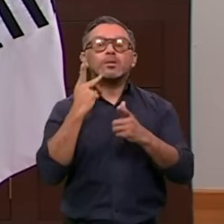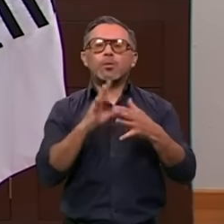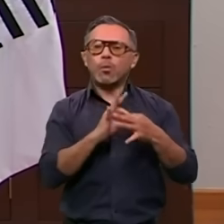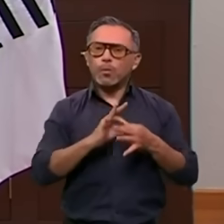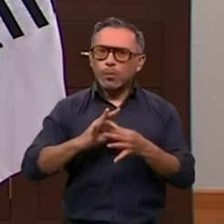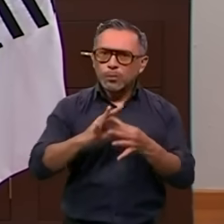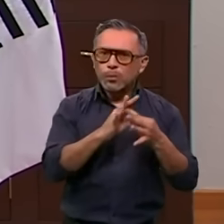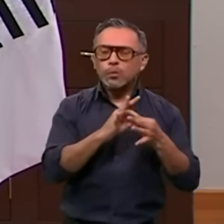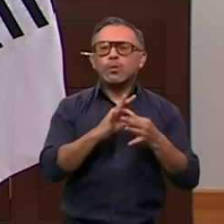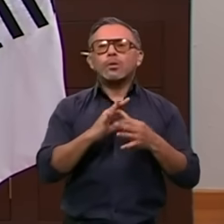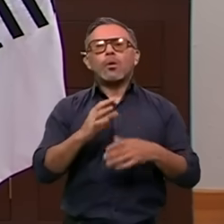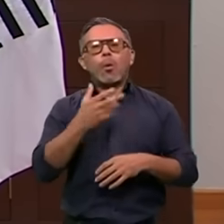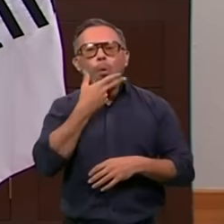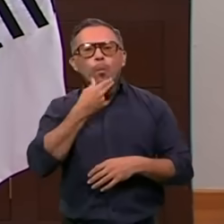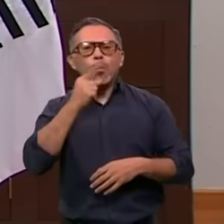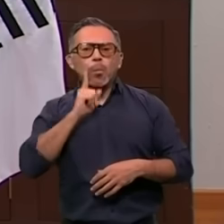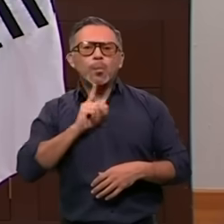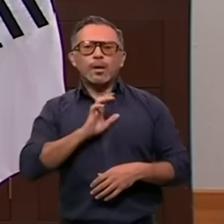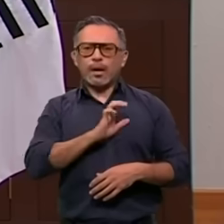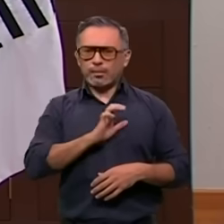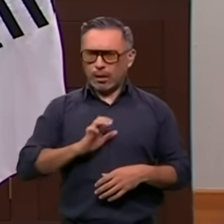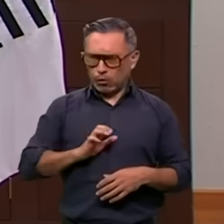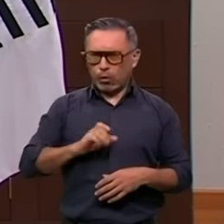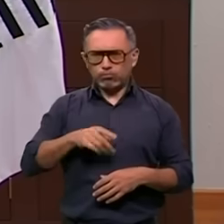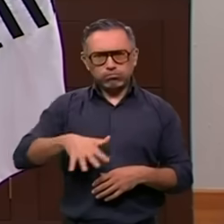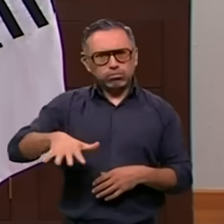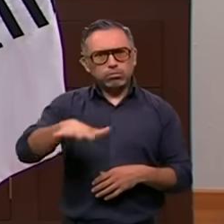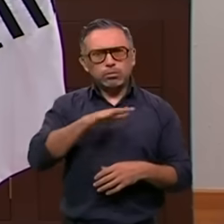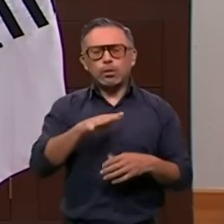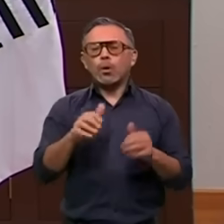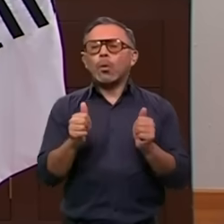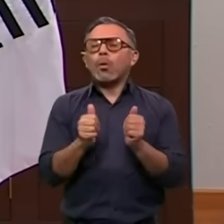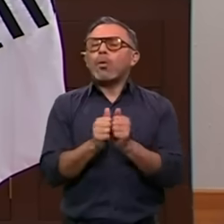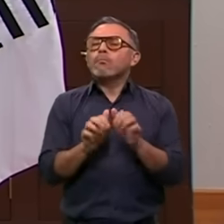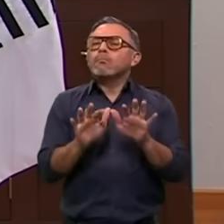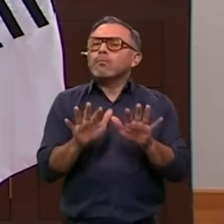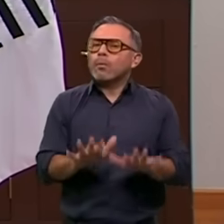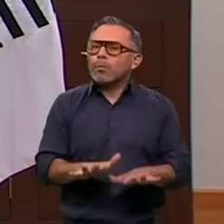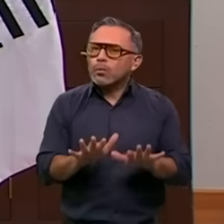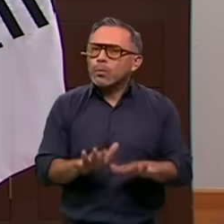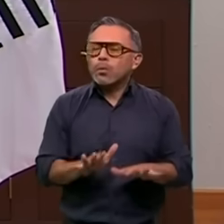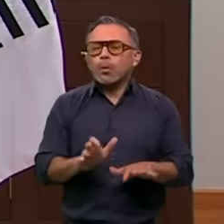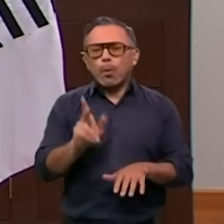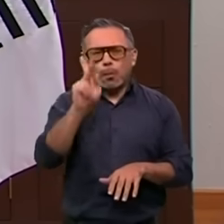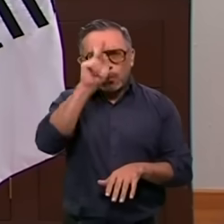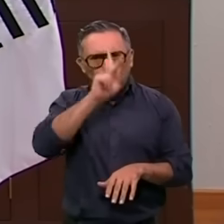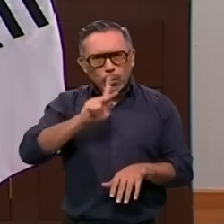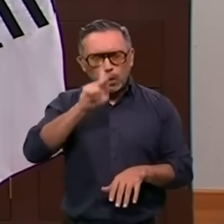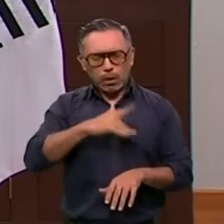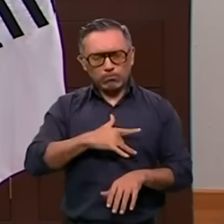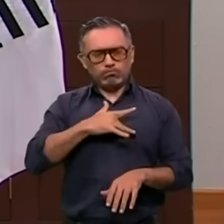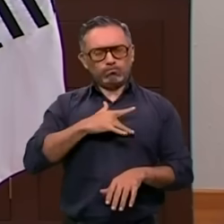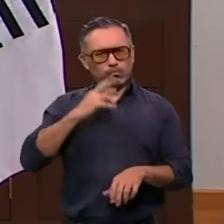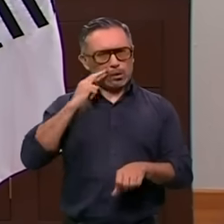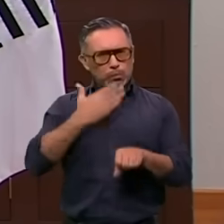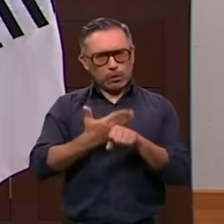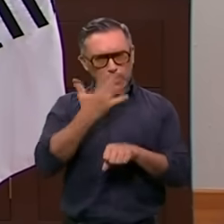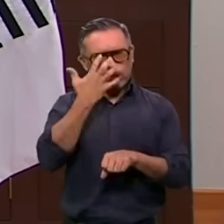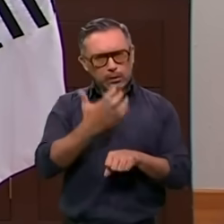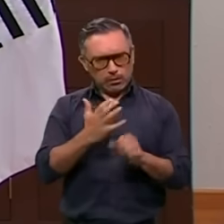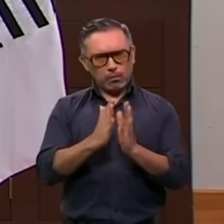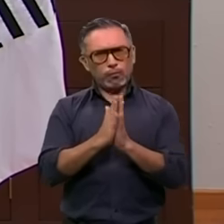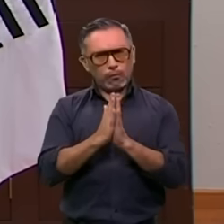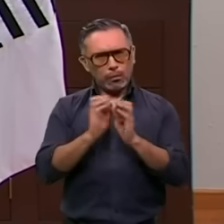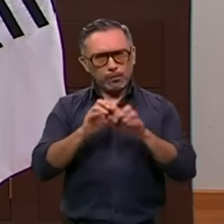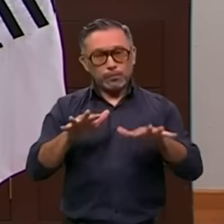candidato y los medios de comunicación actúen con mesura, con prudencia y con responsabilidad. Hago un llamado a todos